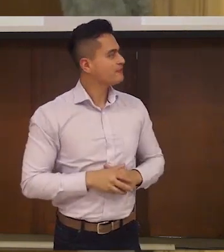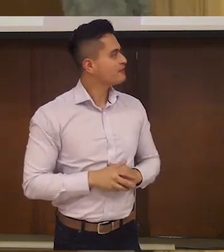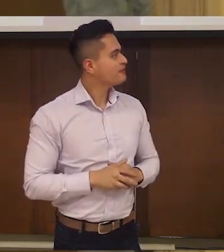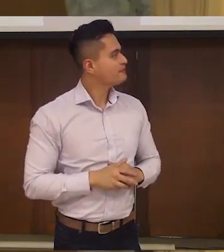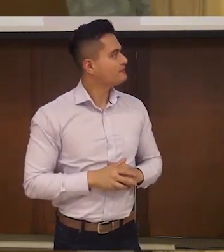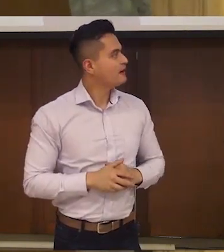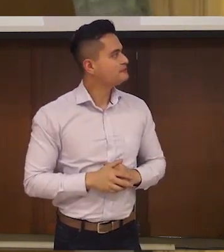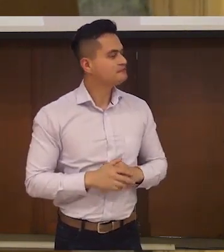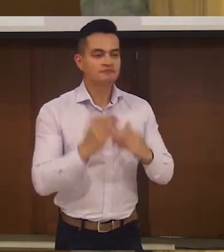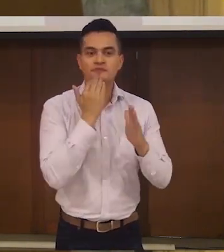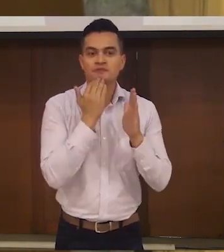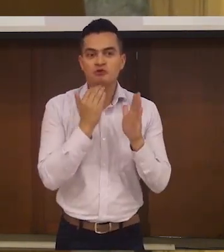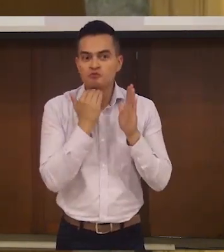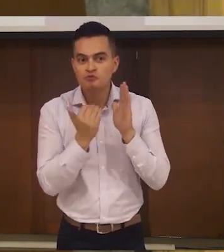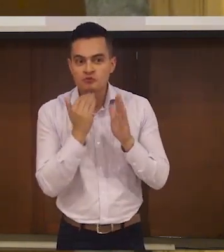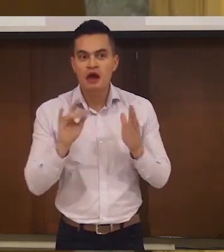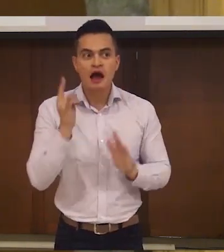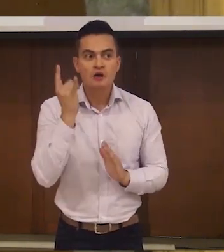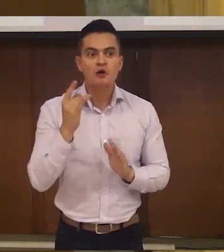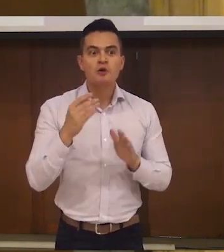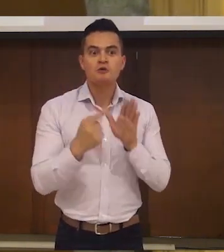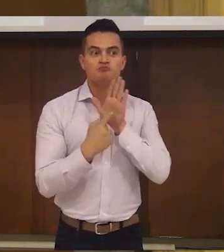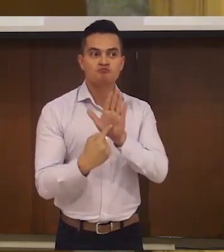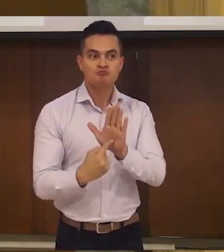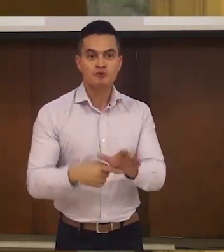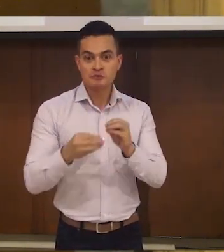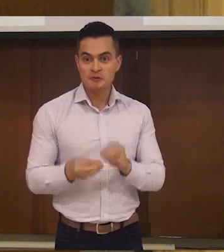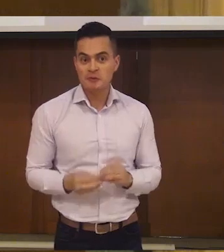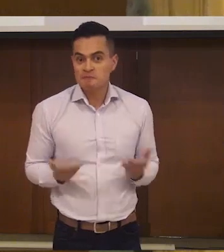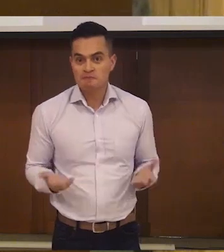No sé si hay más ejemplos de esto. Ah, bueno. Bueno,